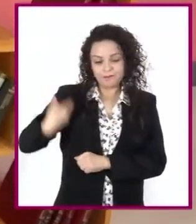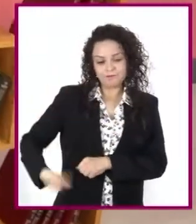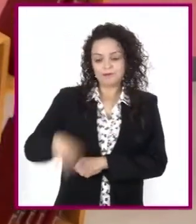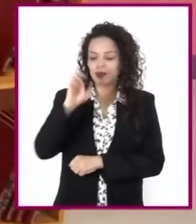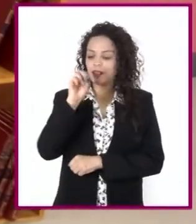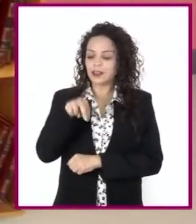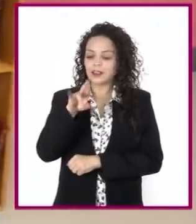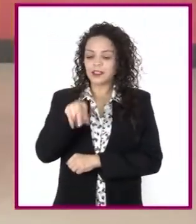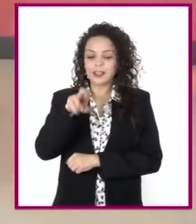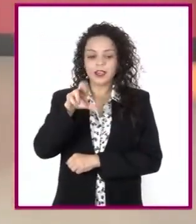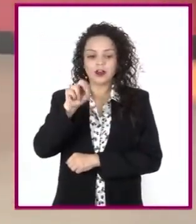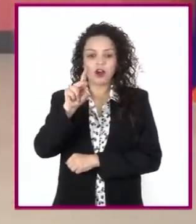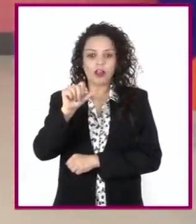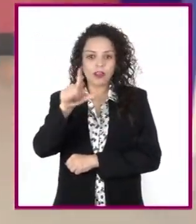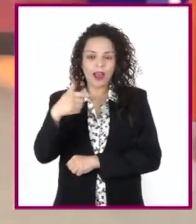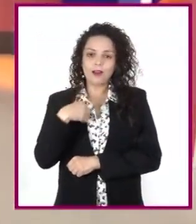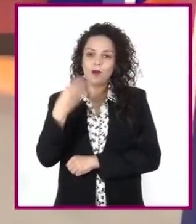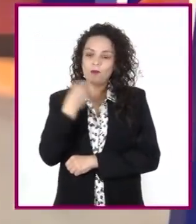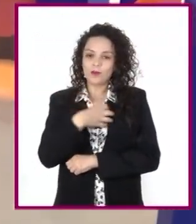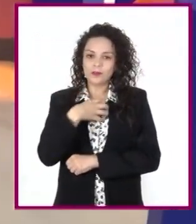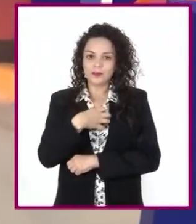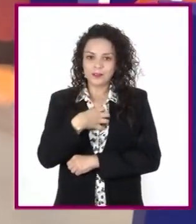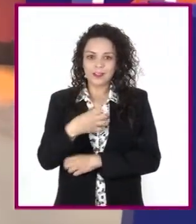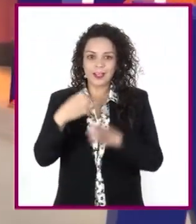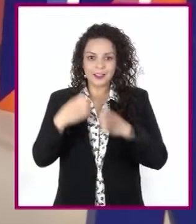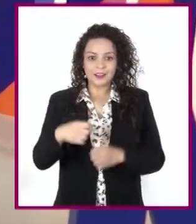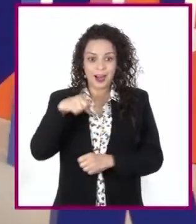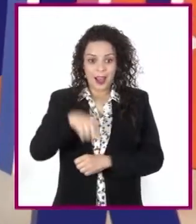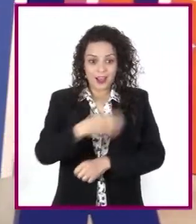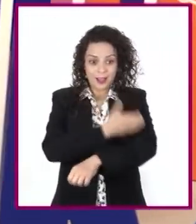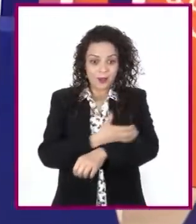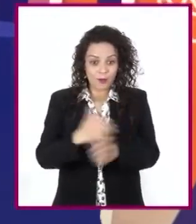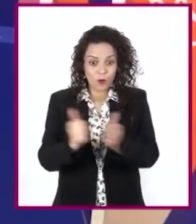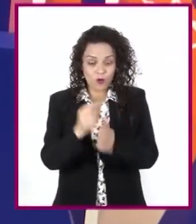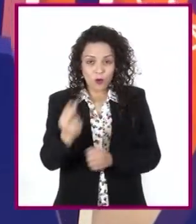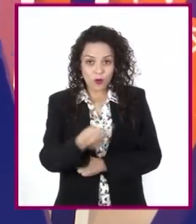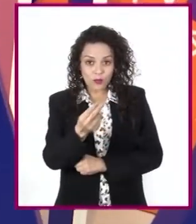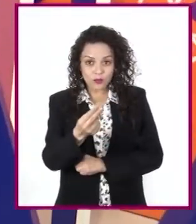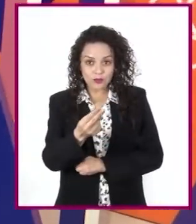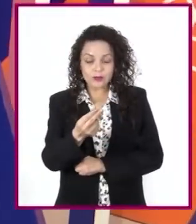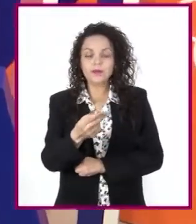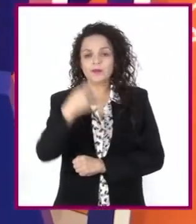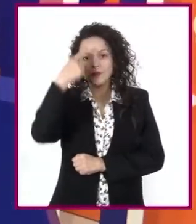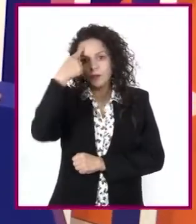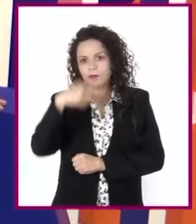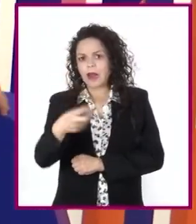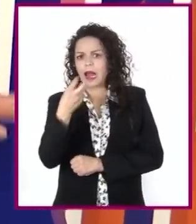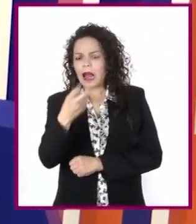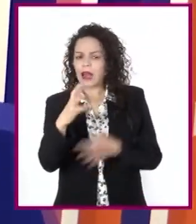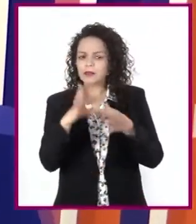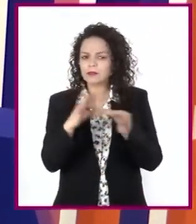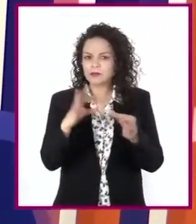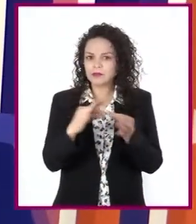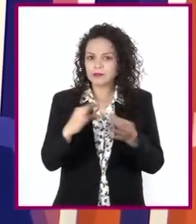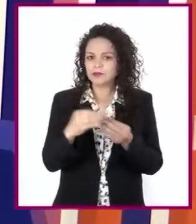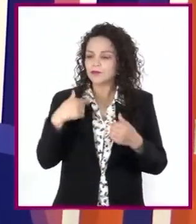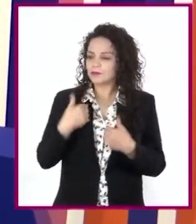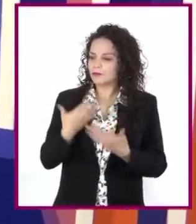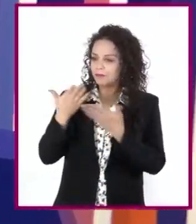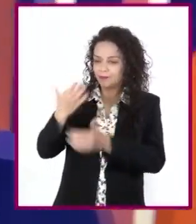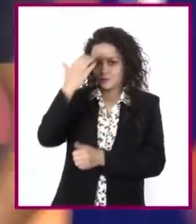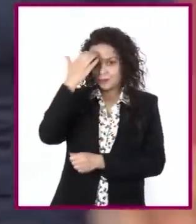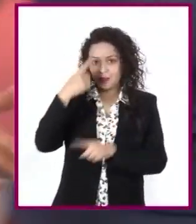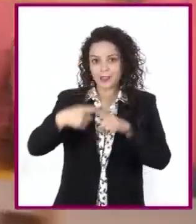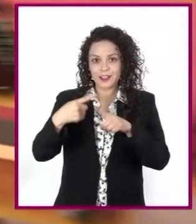un gusto poder acompañarlos en esta ocasión. Y para guiar nuestra sesión tengo el gusto de presentarles a la profesora Claudia